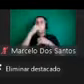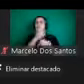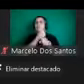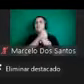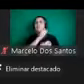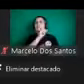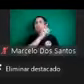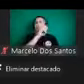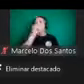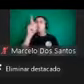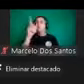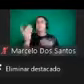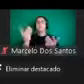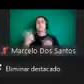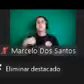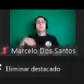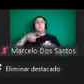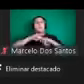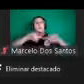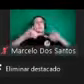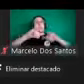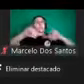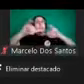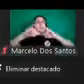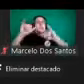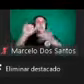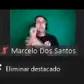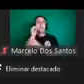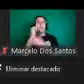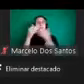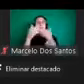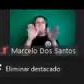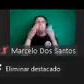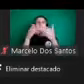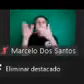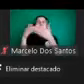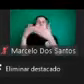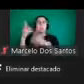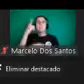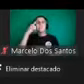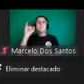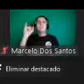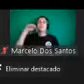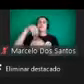hacernos conocer más y lograr la aceptación, ¿verdad?